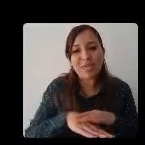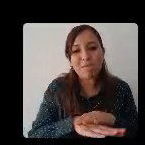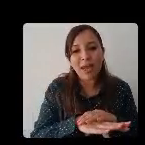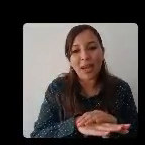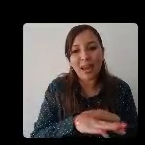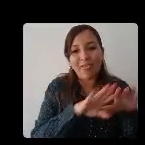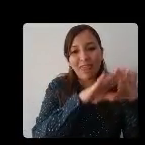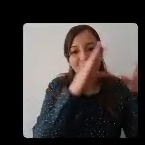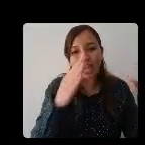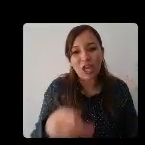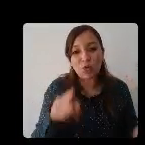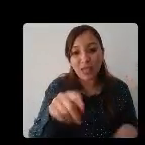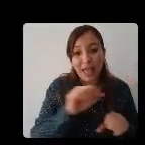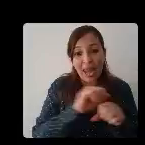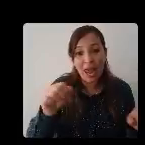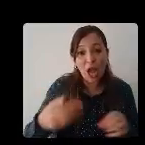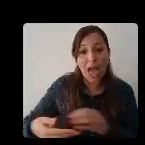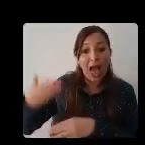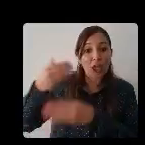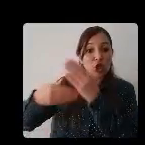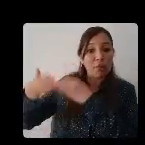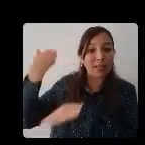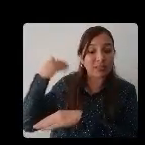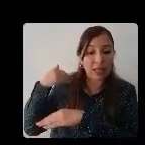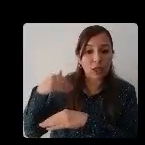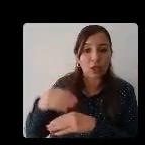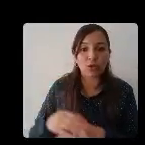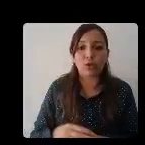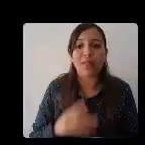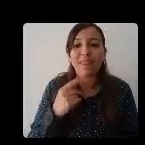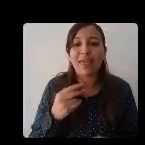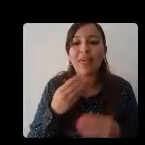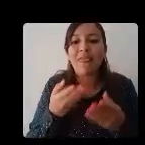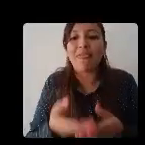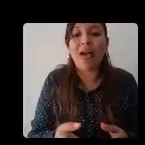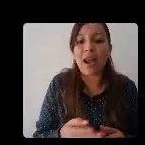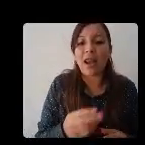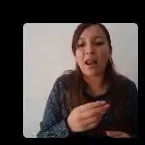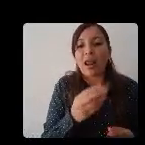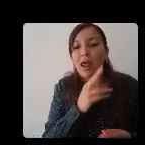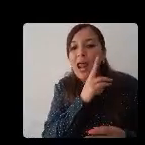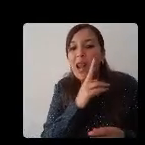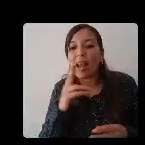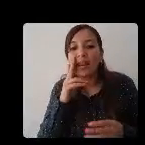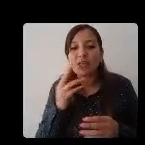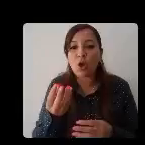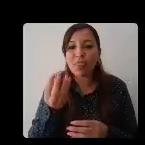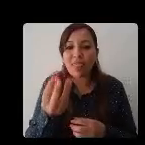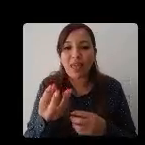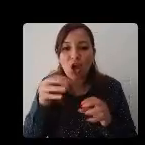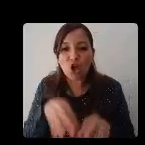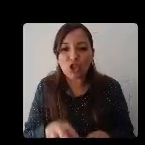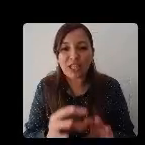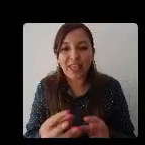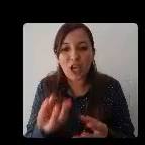también como otra experiencia diferente y complementaria a lo que ya brindan a los visitantes. Y esto que nos